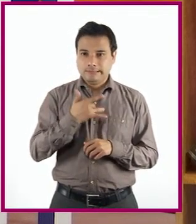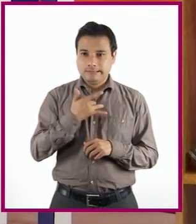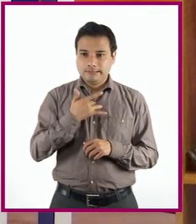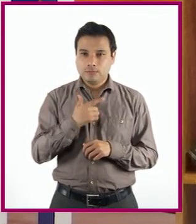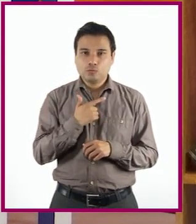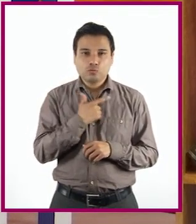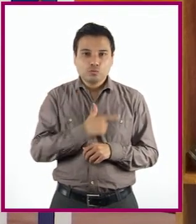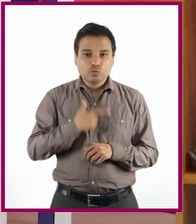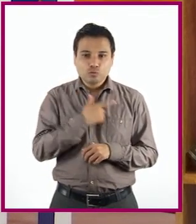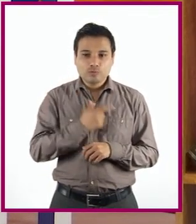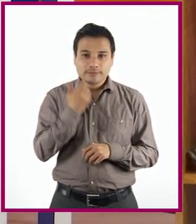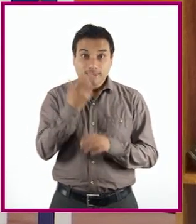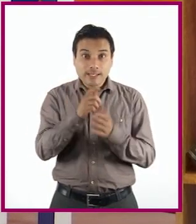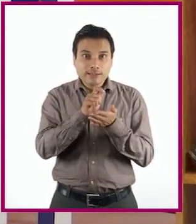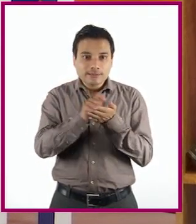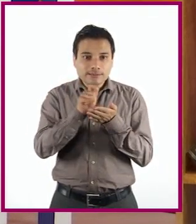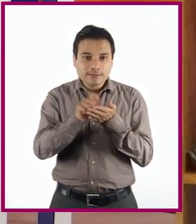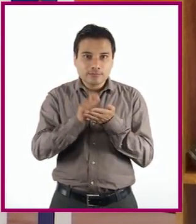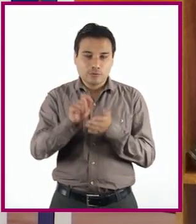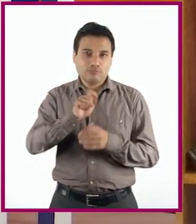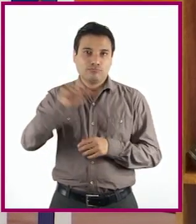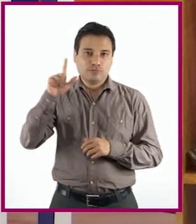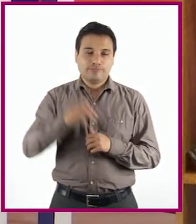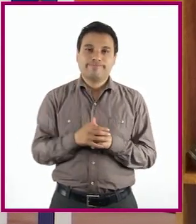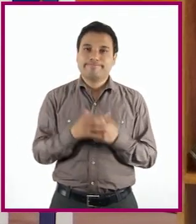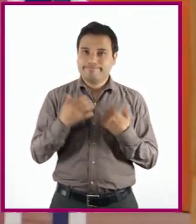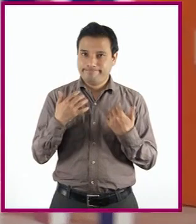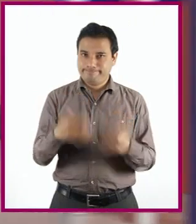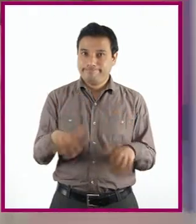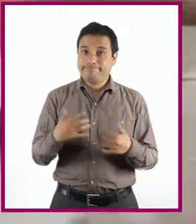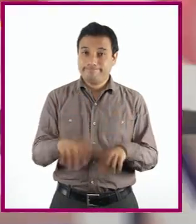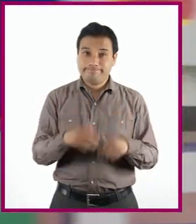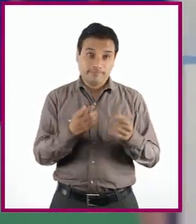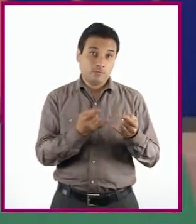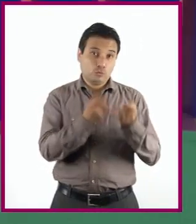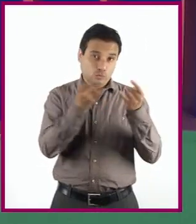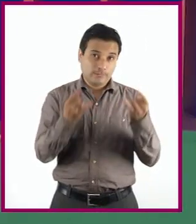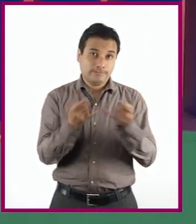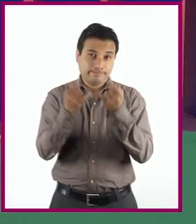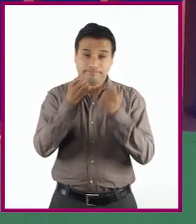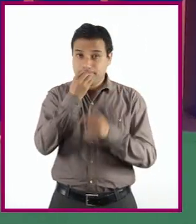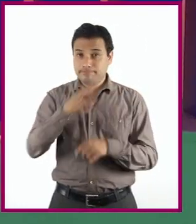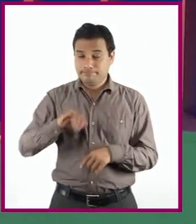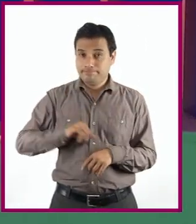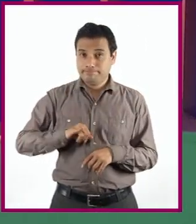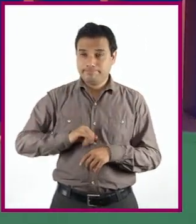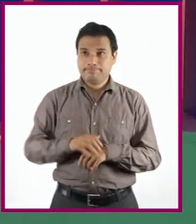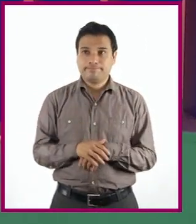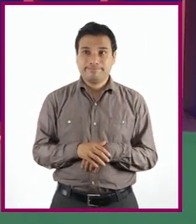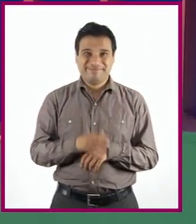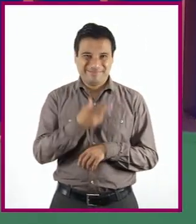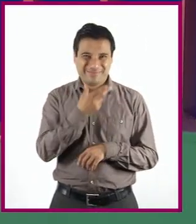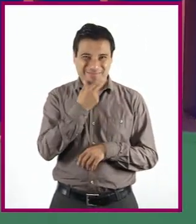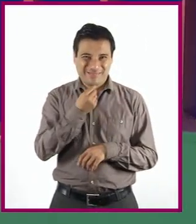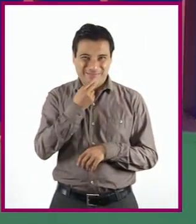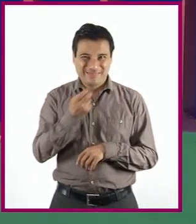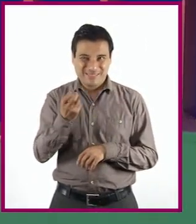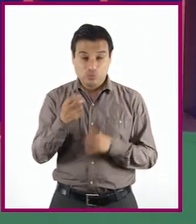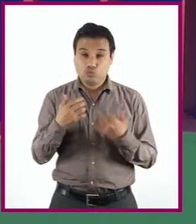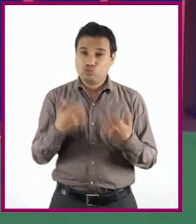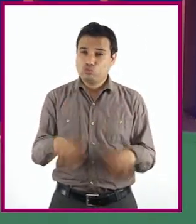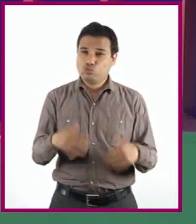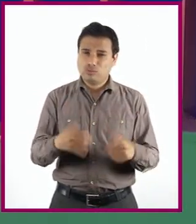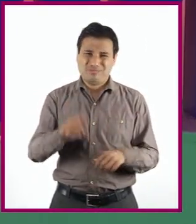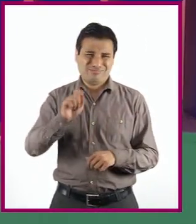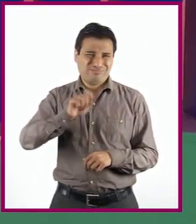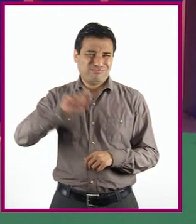con pinceladas largas que nos conducen a otras etapas de su vida. Profesora, Gabriel García Márquez es uno de los